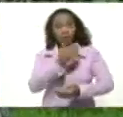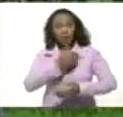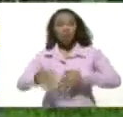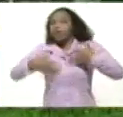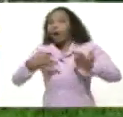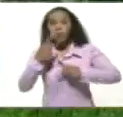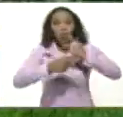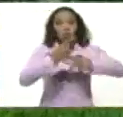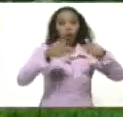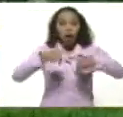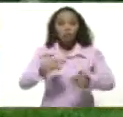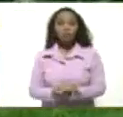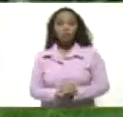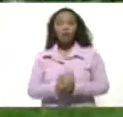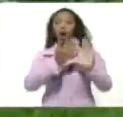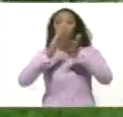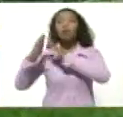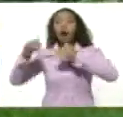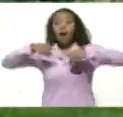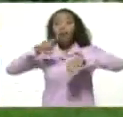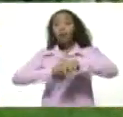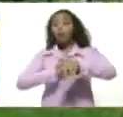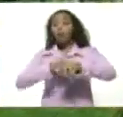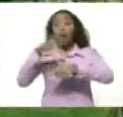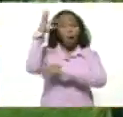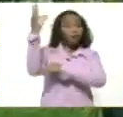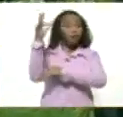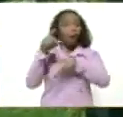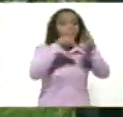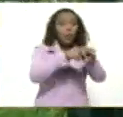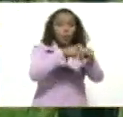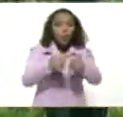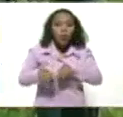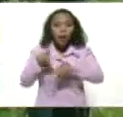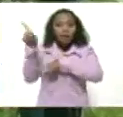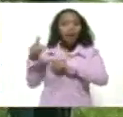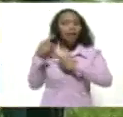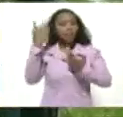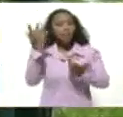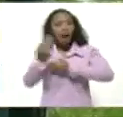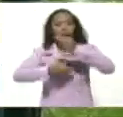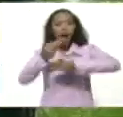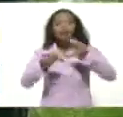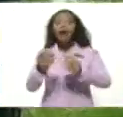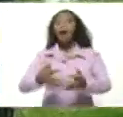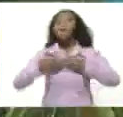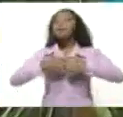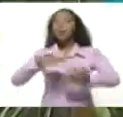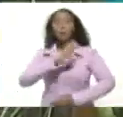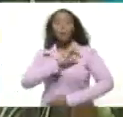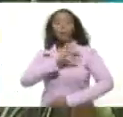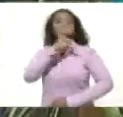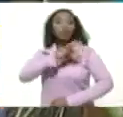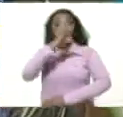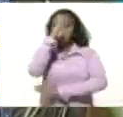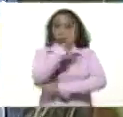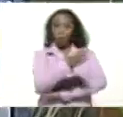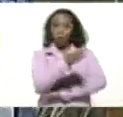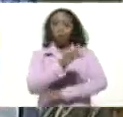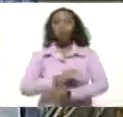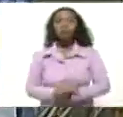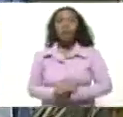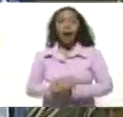por allá? Presidente, la comuna tiene en estos momentos un consejo campesino. Ese consejo campesino constituyó una empresa de propiedad social directa. Correcto, tiene